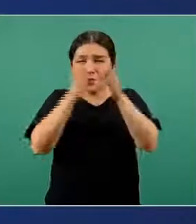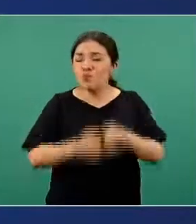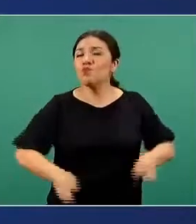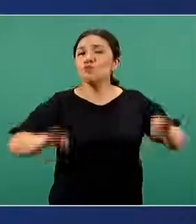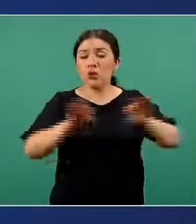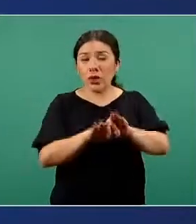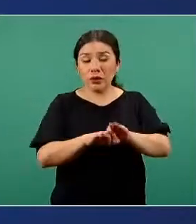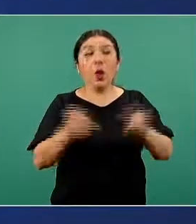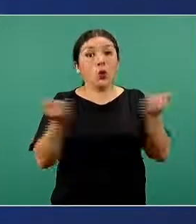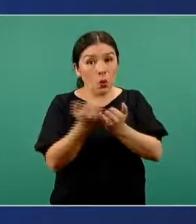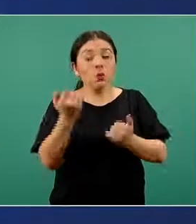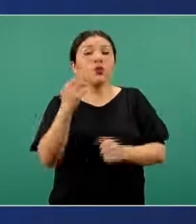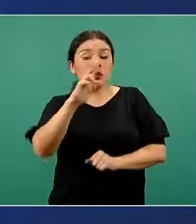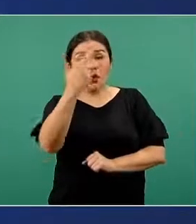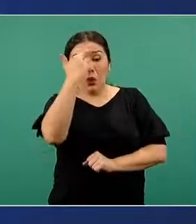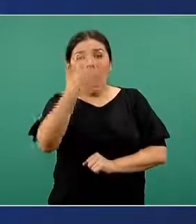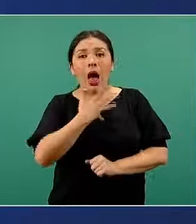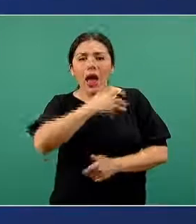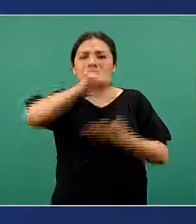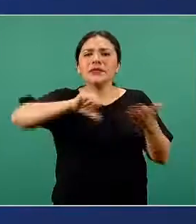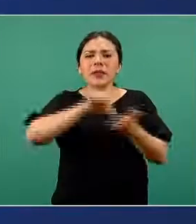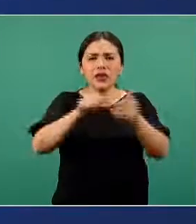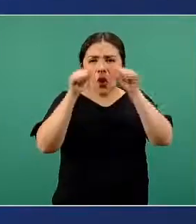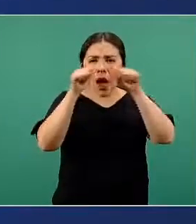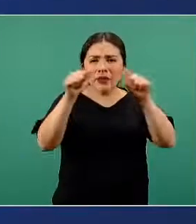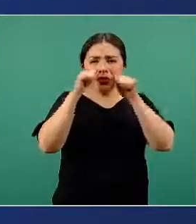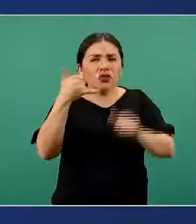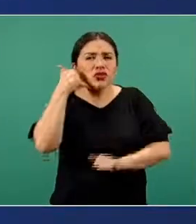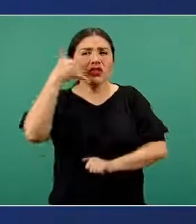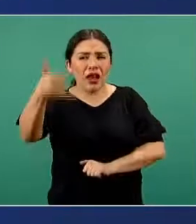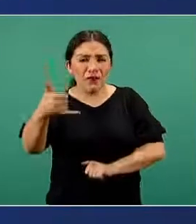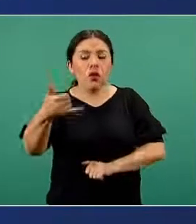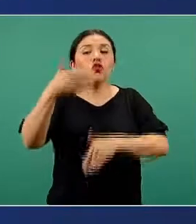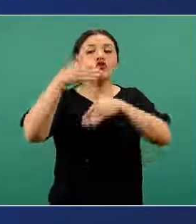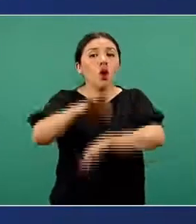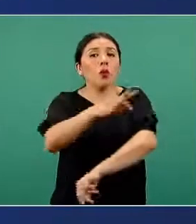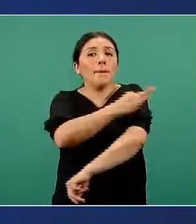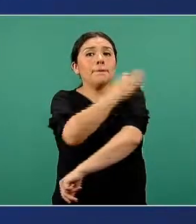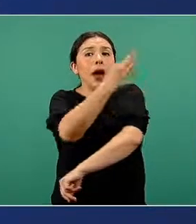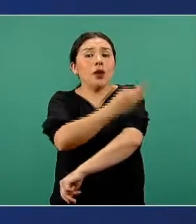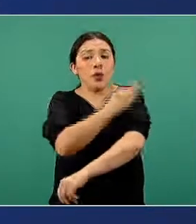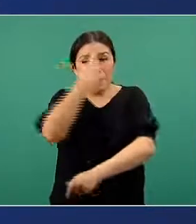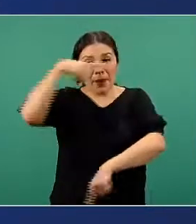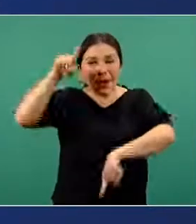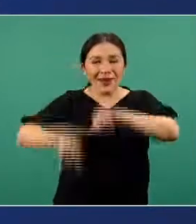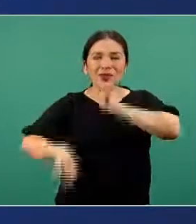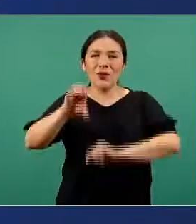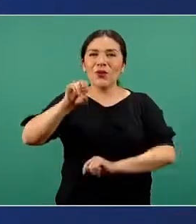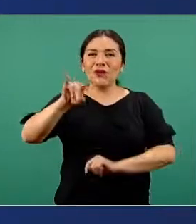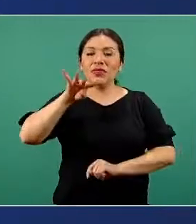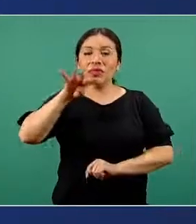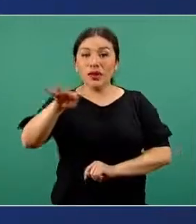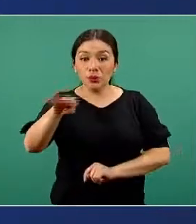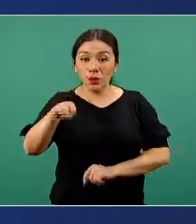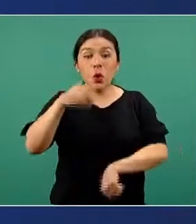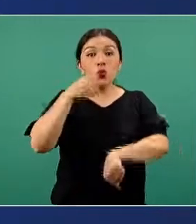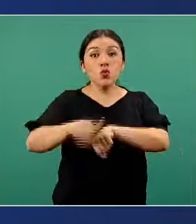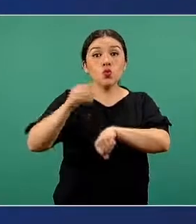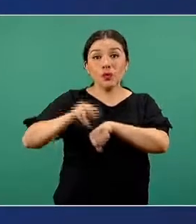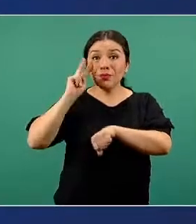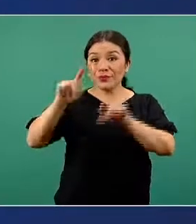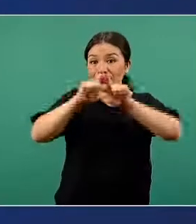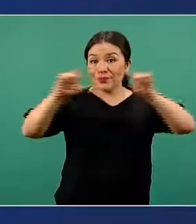importantes. Y recordemos, existe un centro de atención telefónica sobre vacunación contra la COVID-19. El número